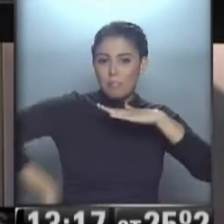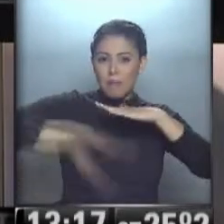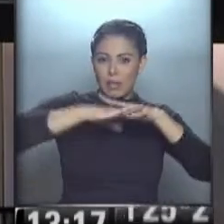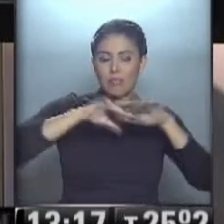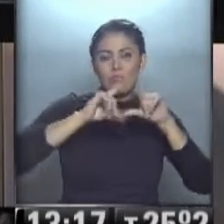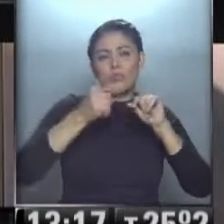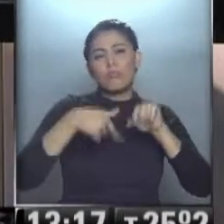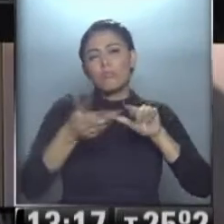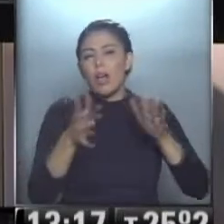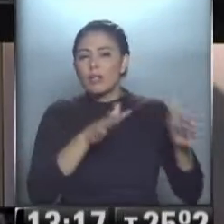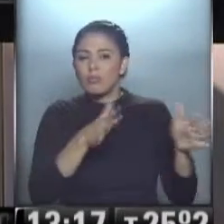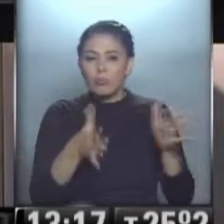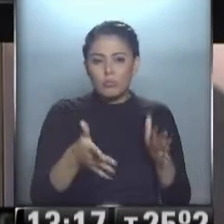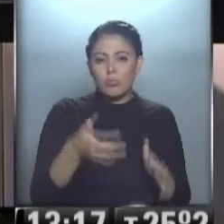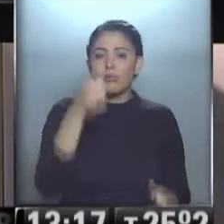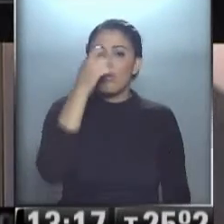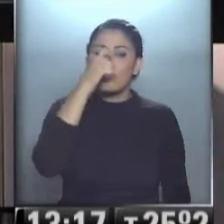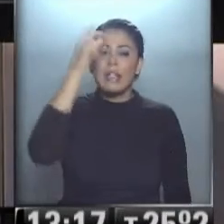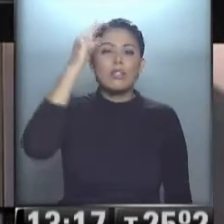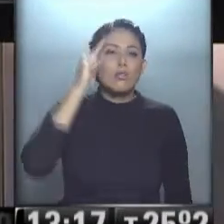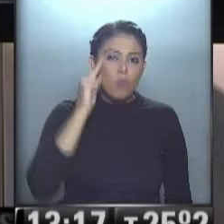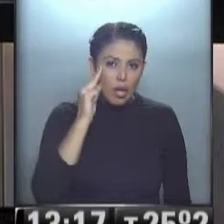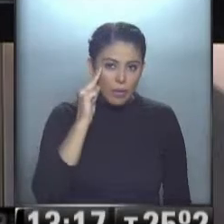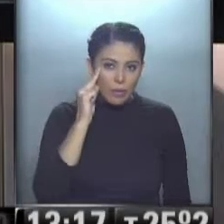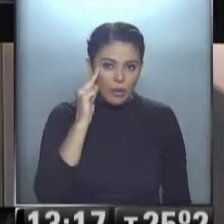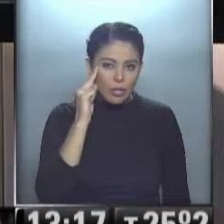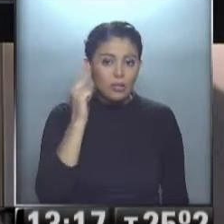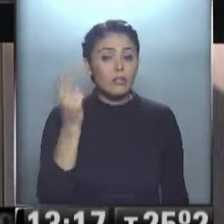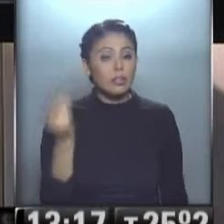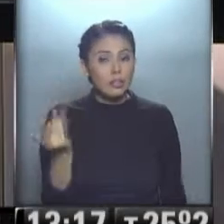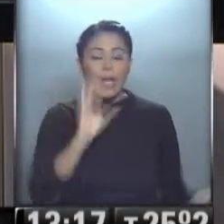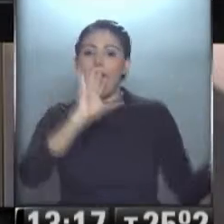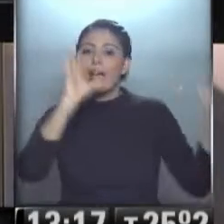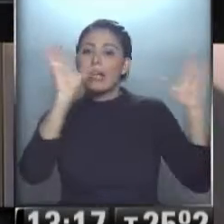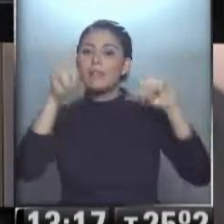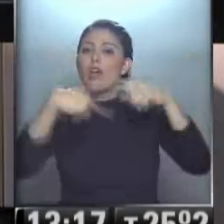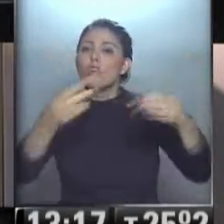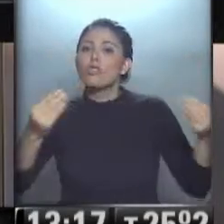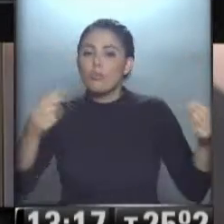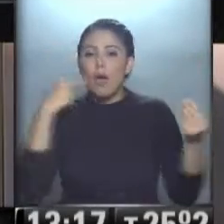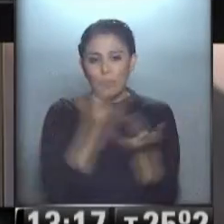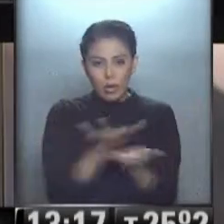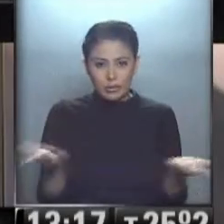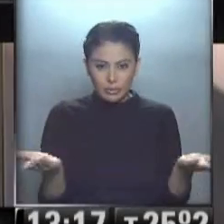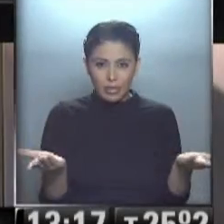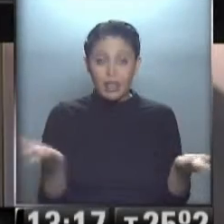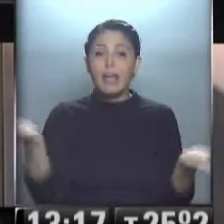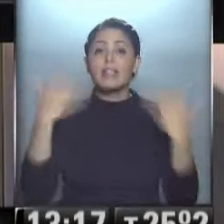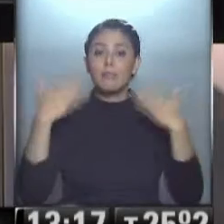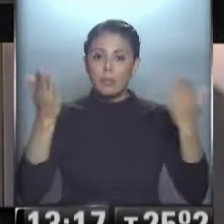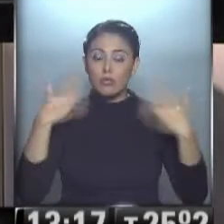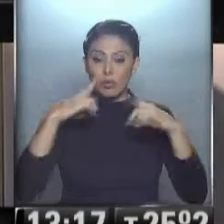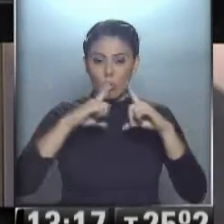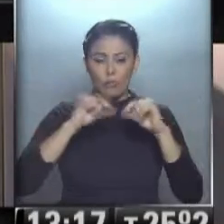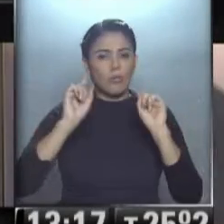hoy aproximadamente en el orden de los 29 grados. Y el pronóstico extendido nos está anticipando que la temperatura